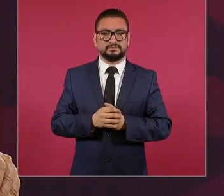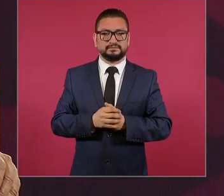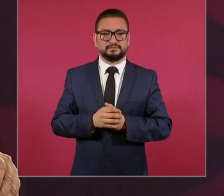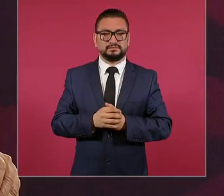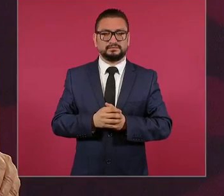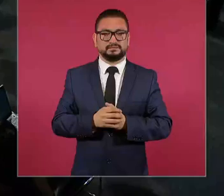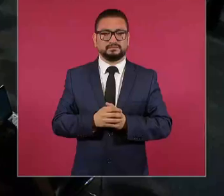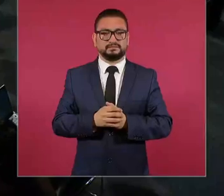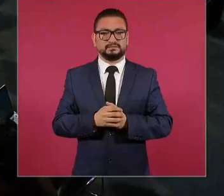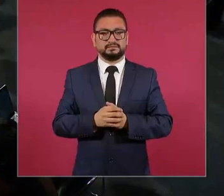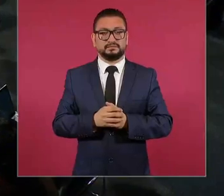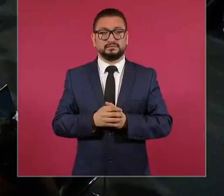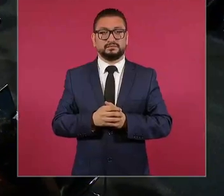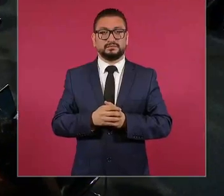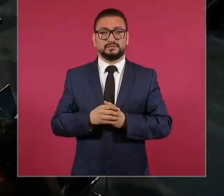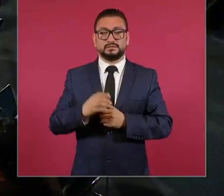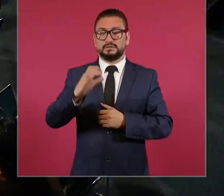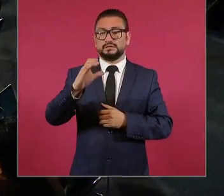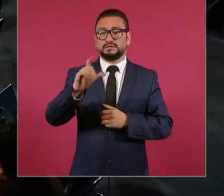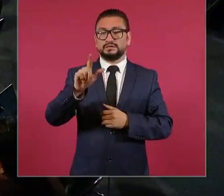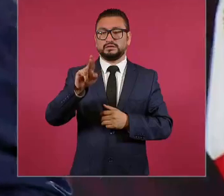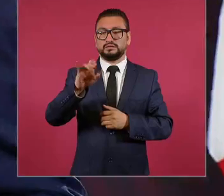Claudia Carlota,